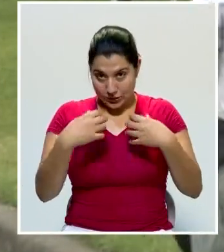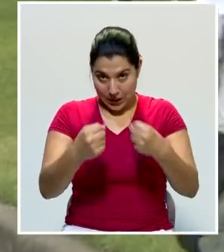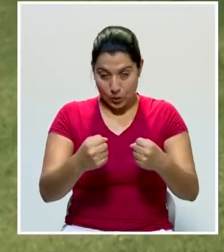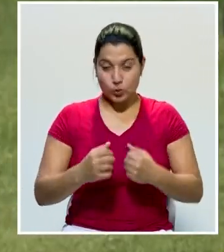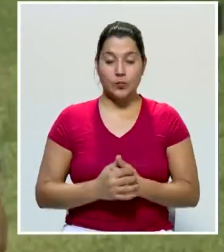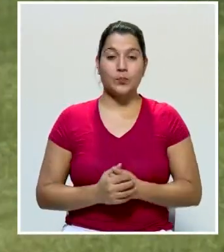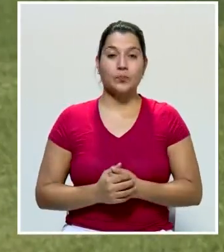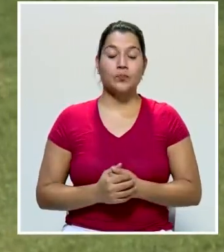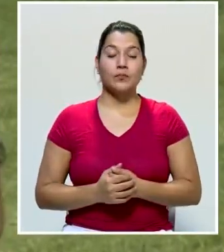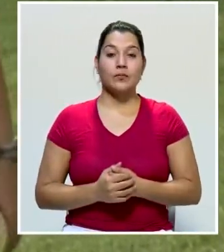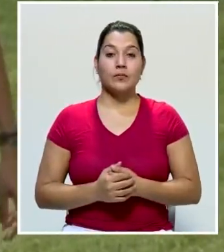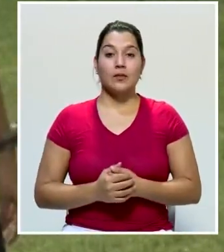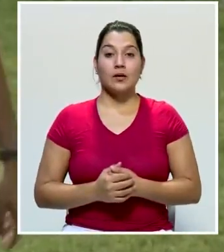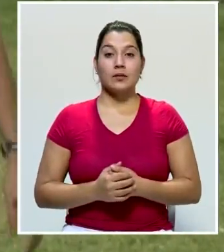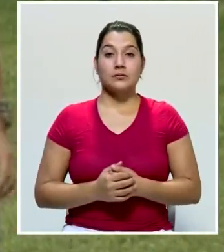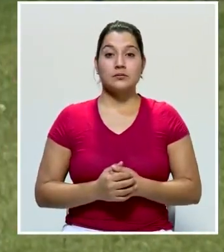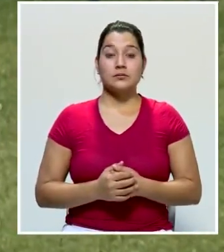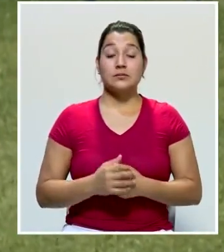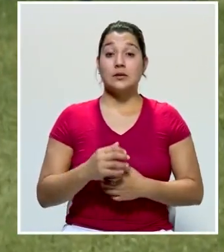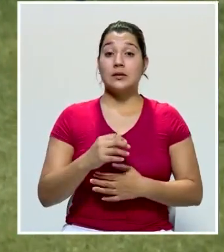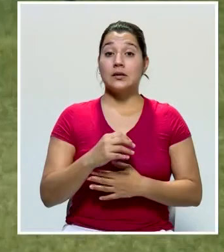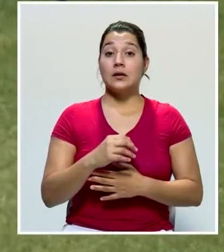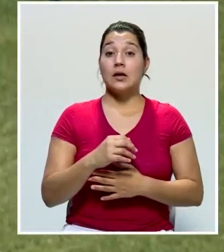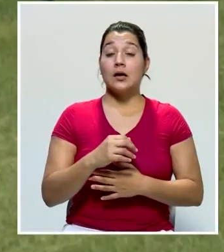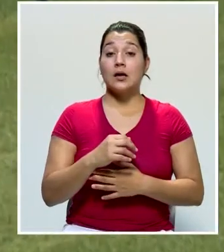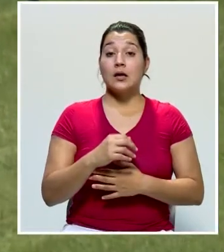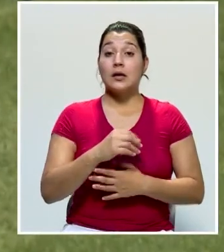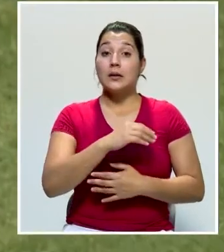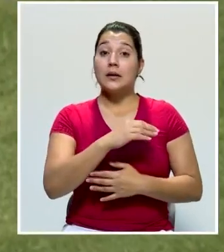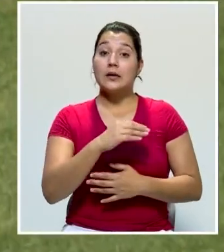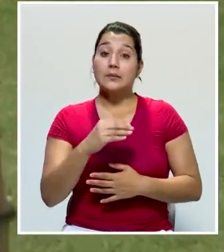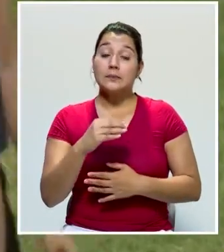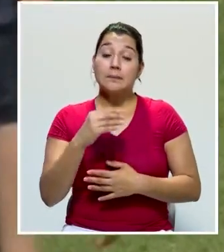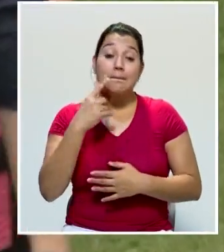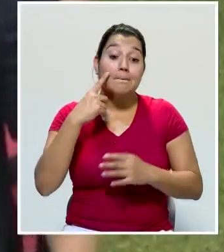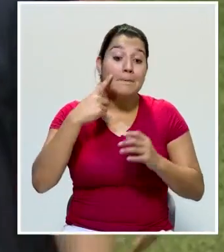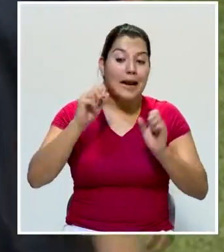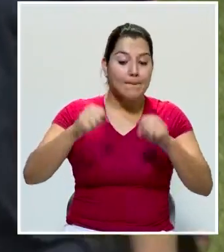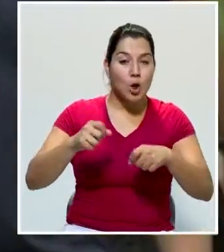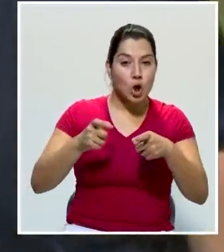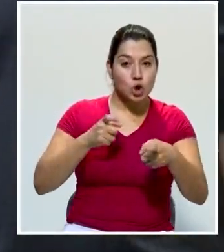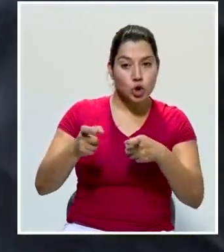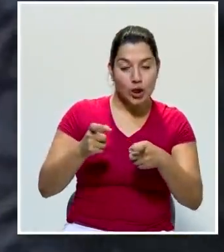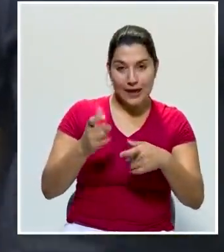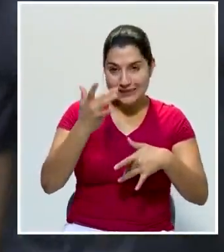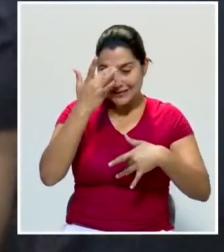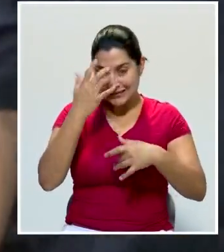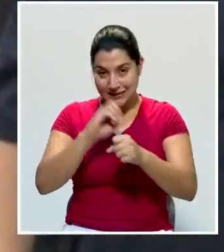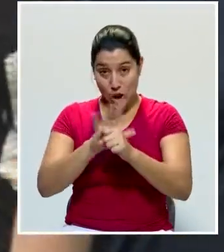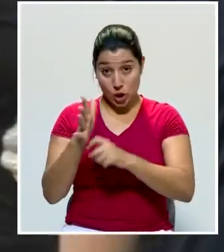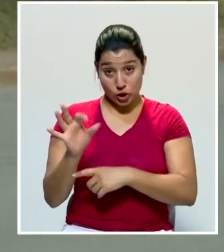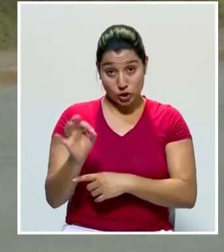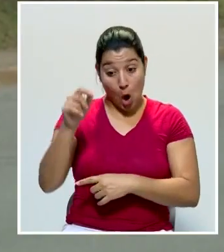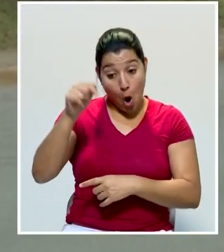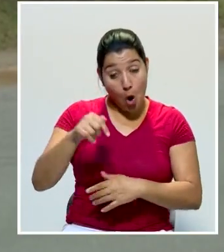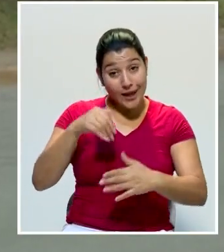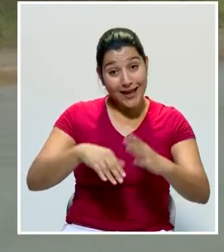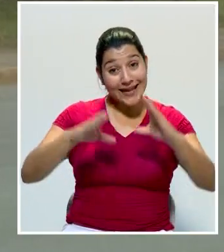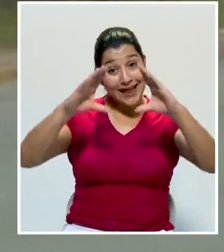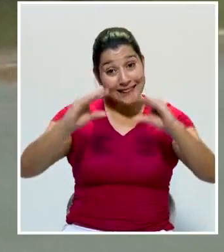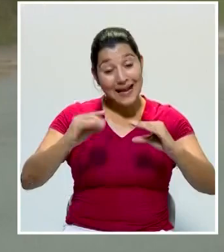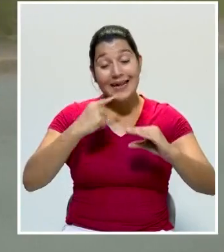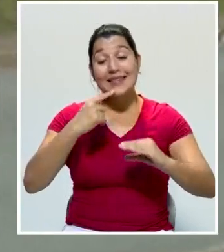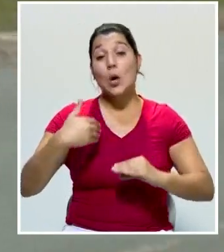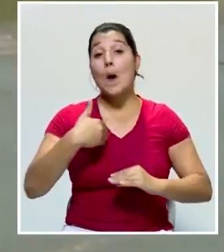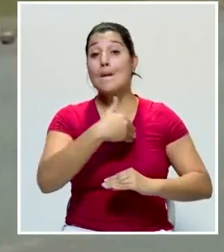sido para detener la pandemia del COVID-19. Según indicó esta tarde el ministro de